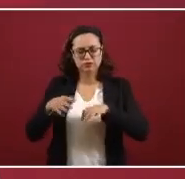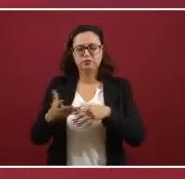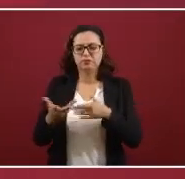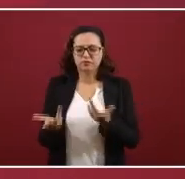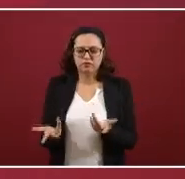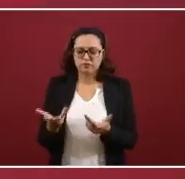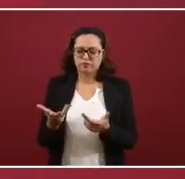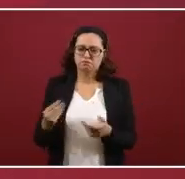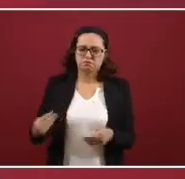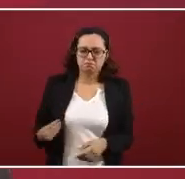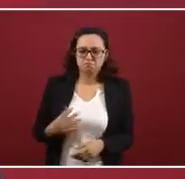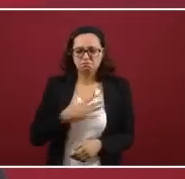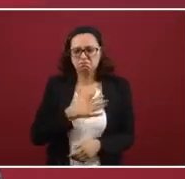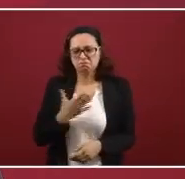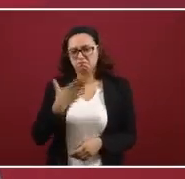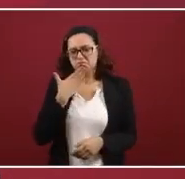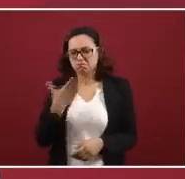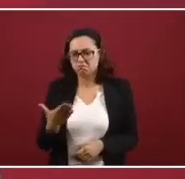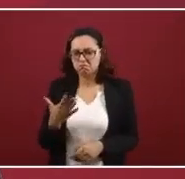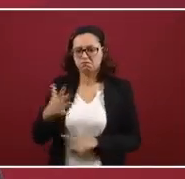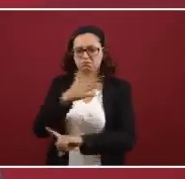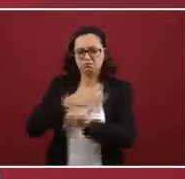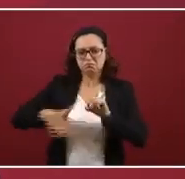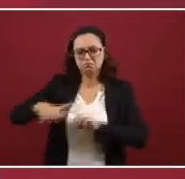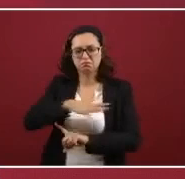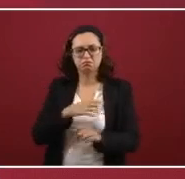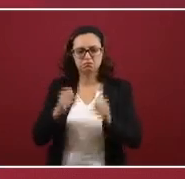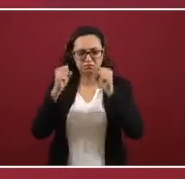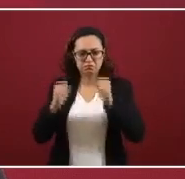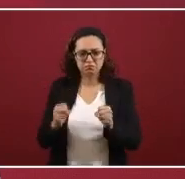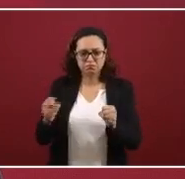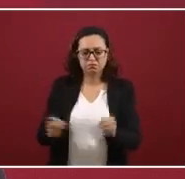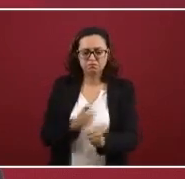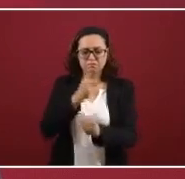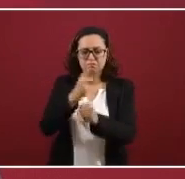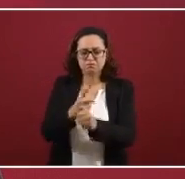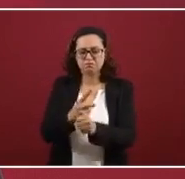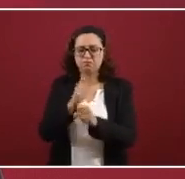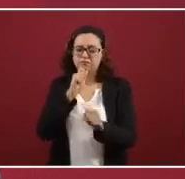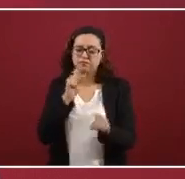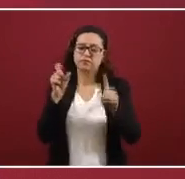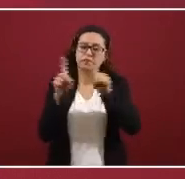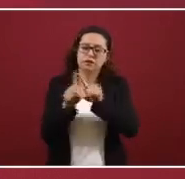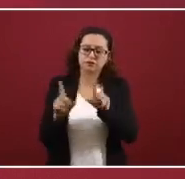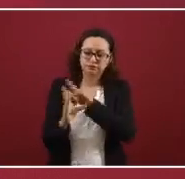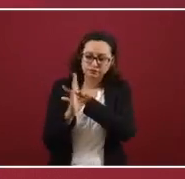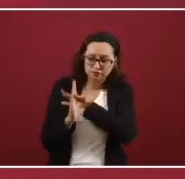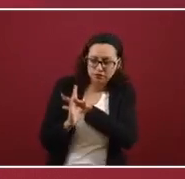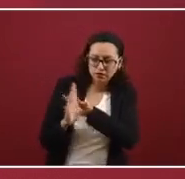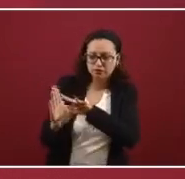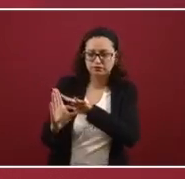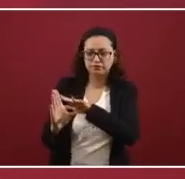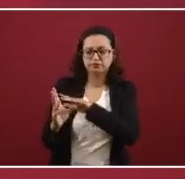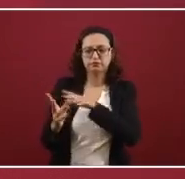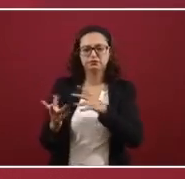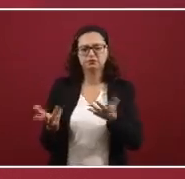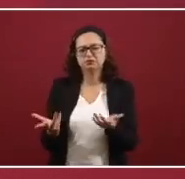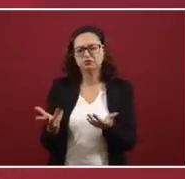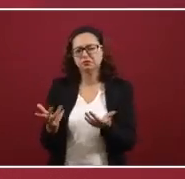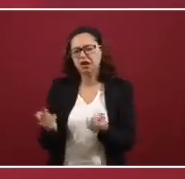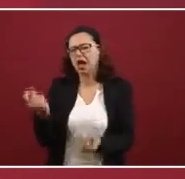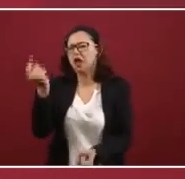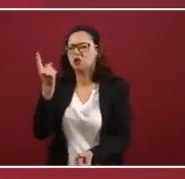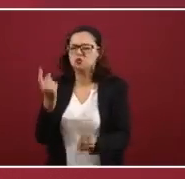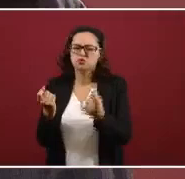y haya bienestar y seguridad, y que la migración sea